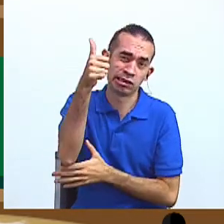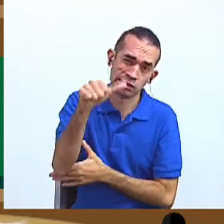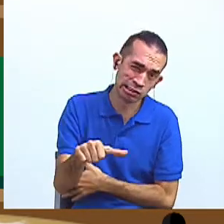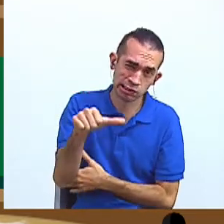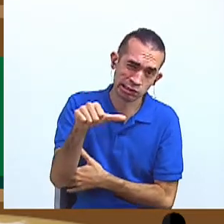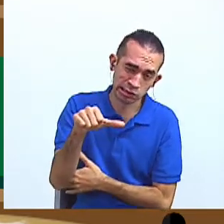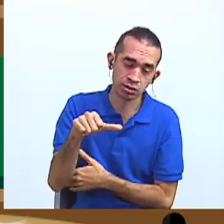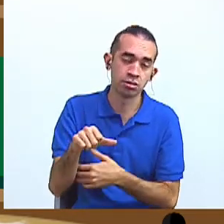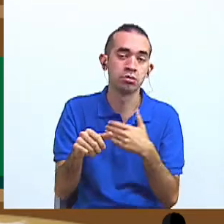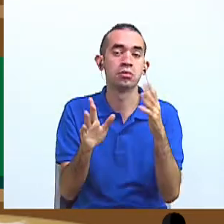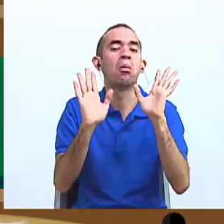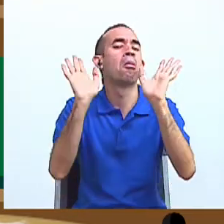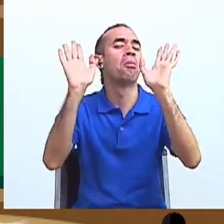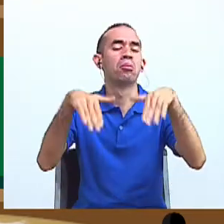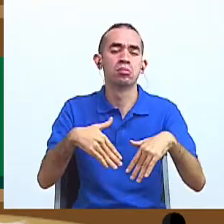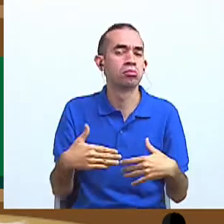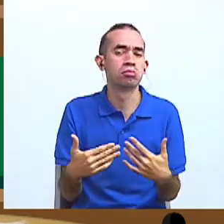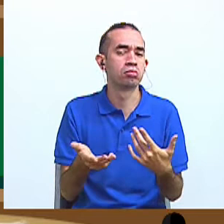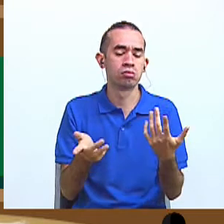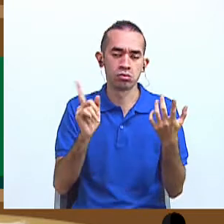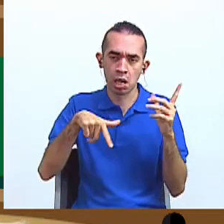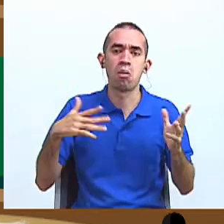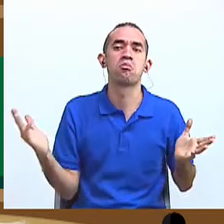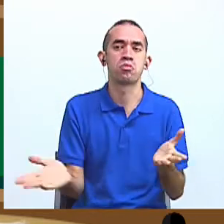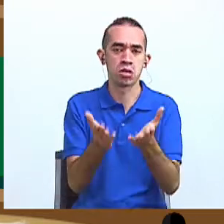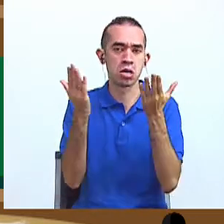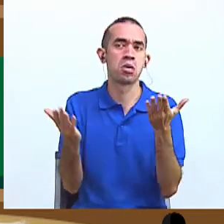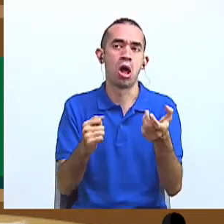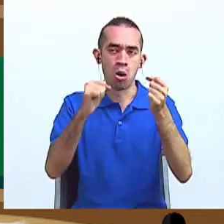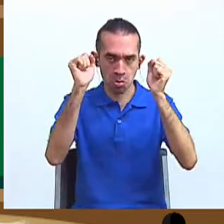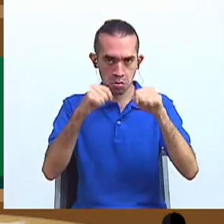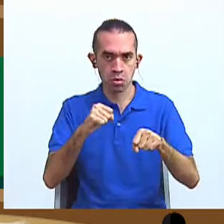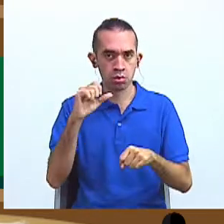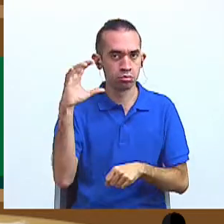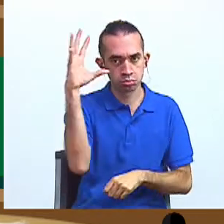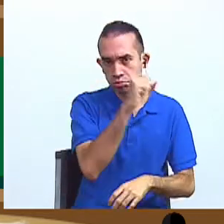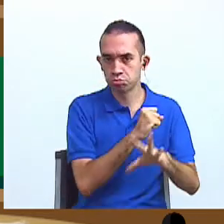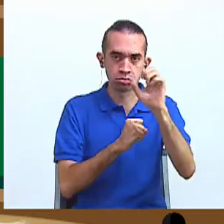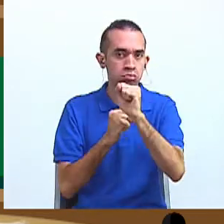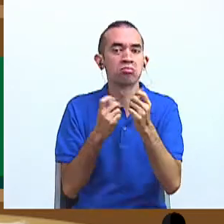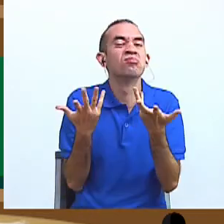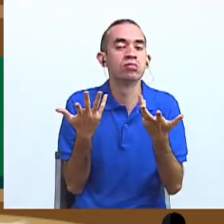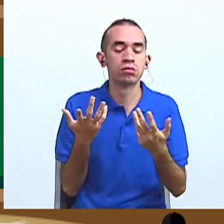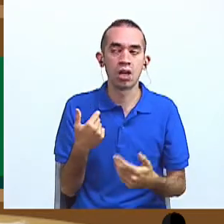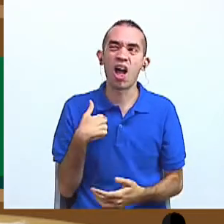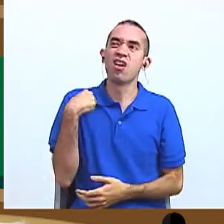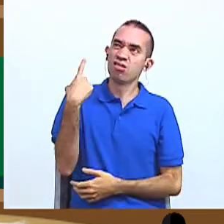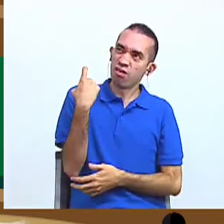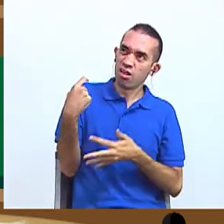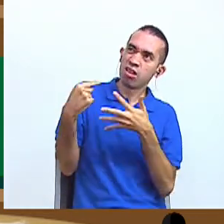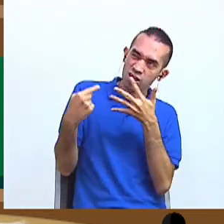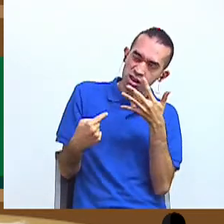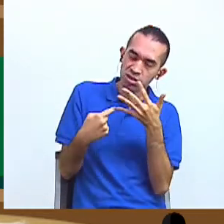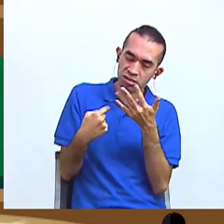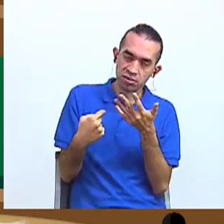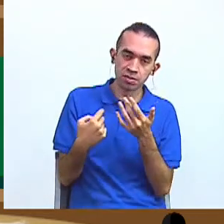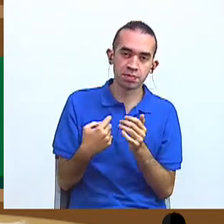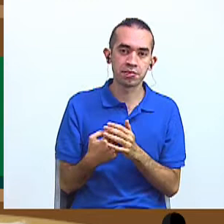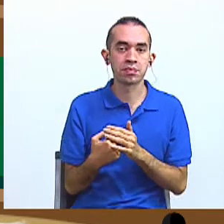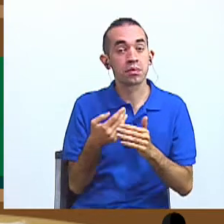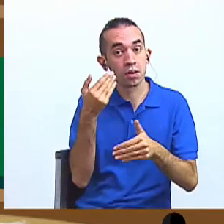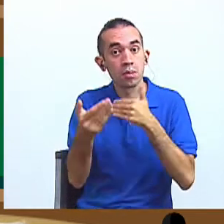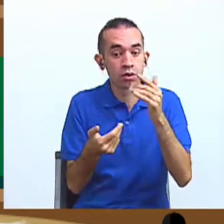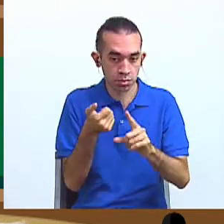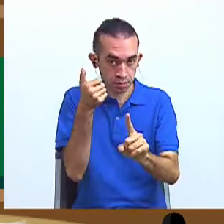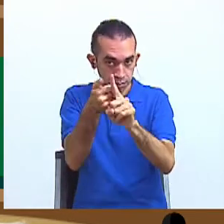pero no, más bien debemos motivarnos porque podemos detectar dónde debemos fortalecernos. Sí, con estos procesos